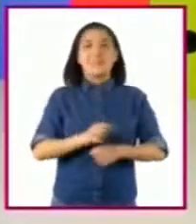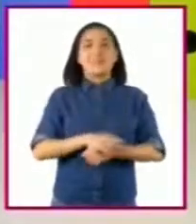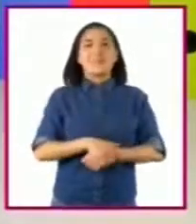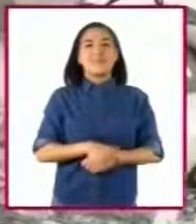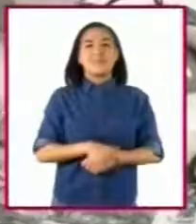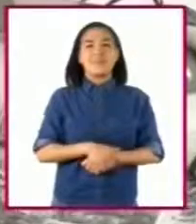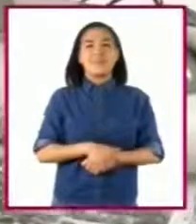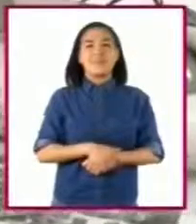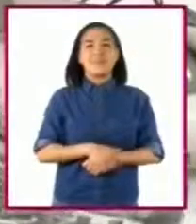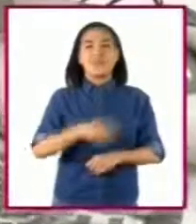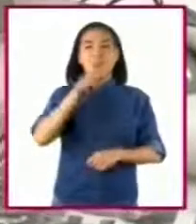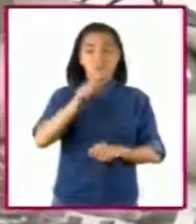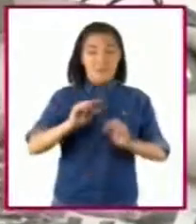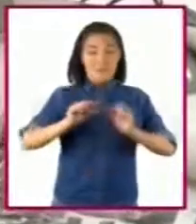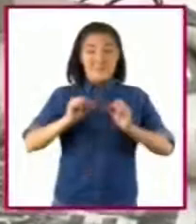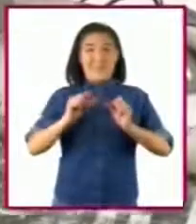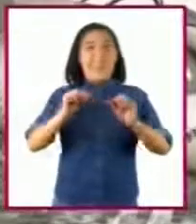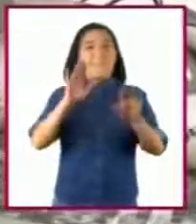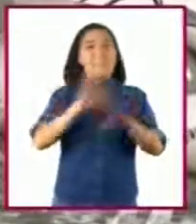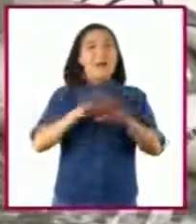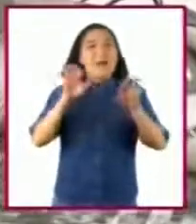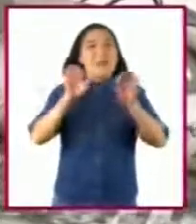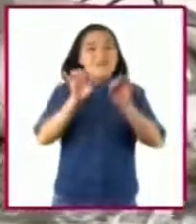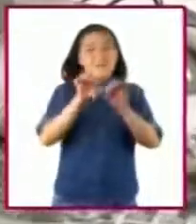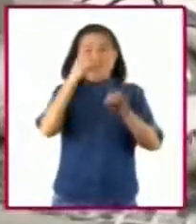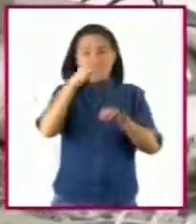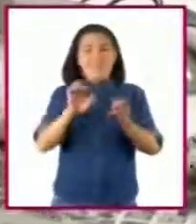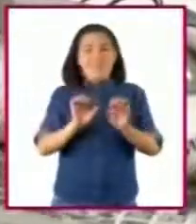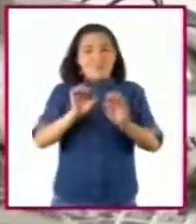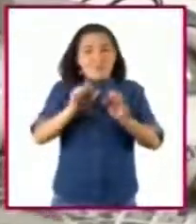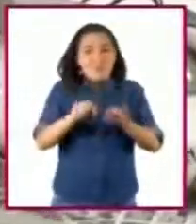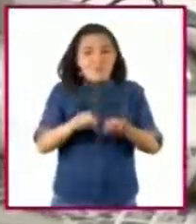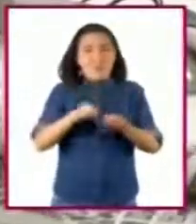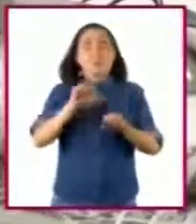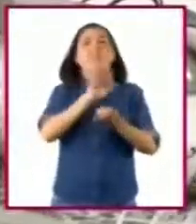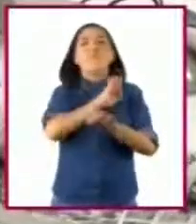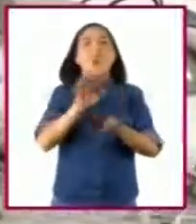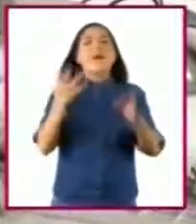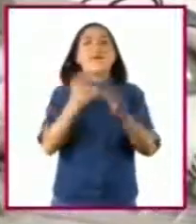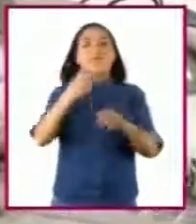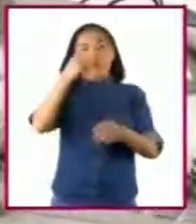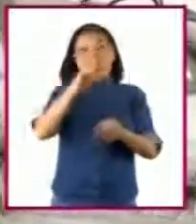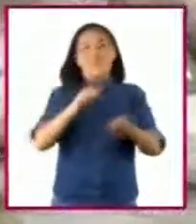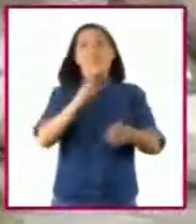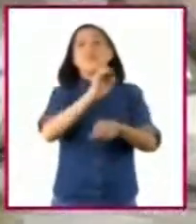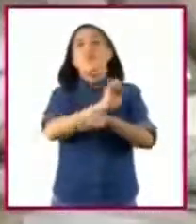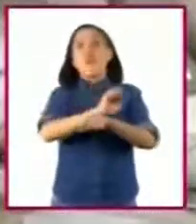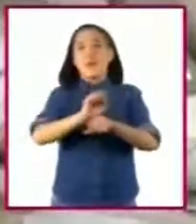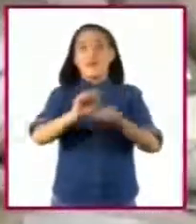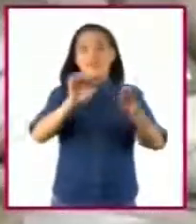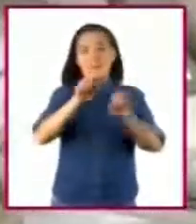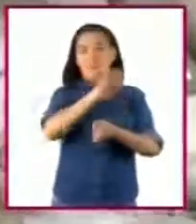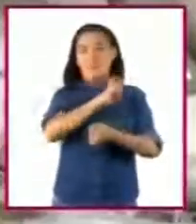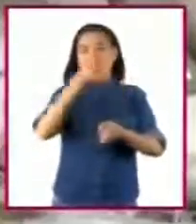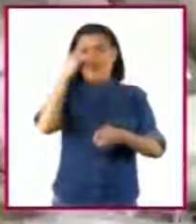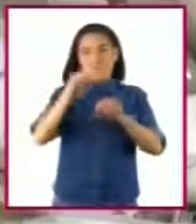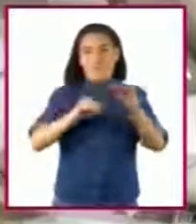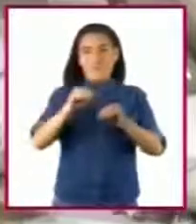más chiquito hagan el enrollado, van a obtener una estructura más sólida.